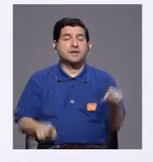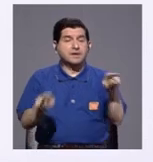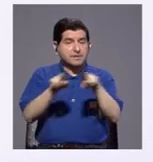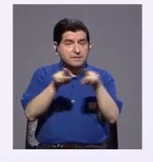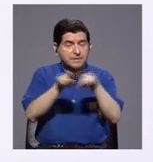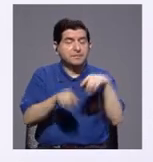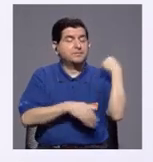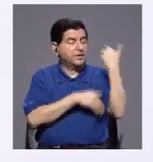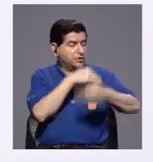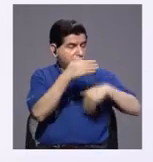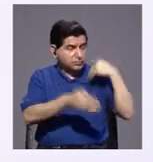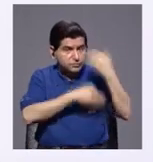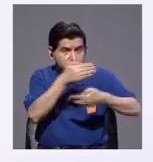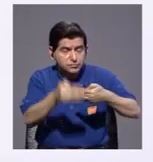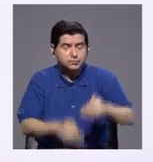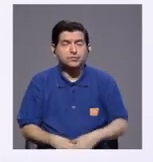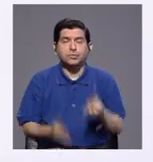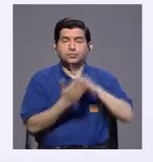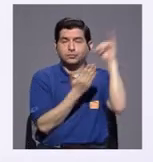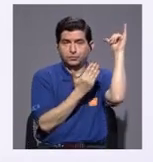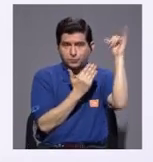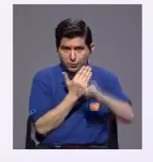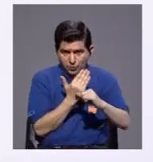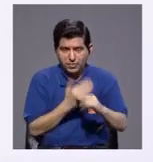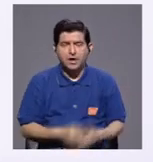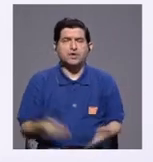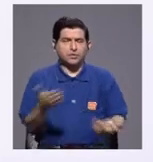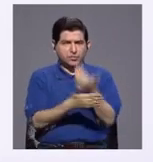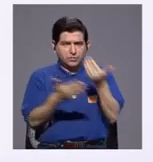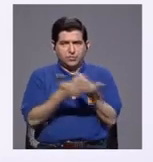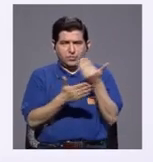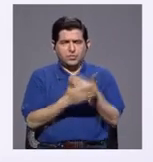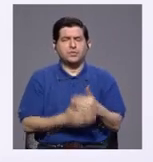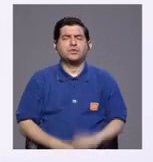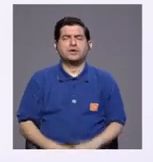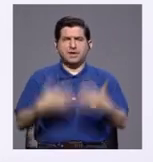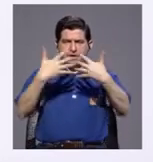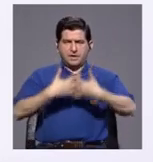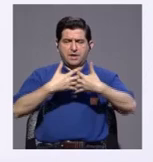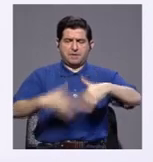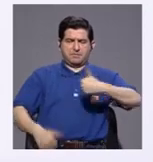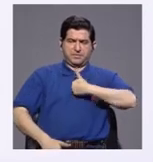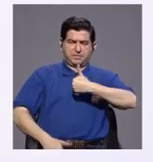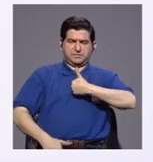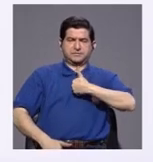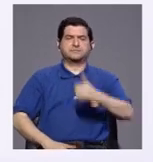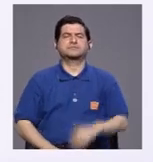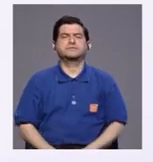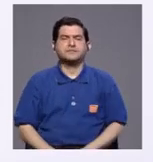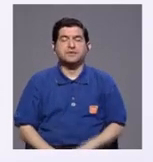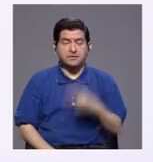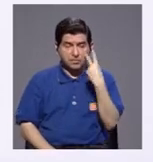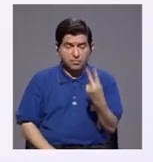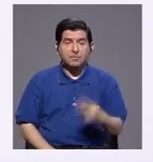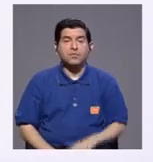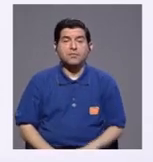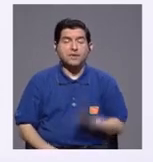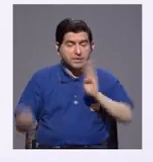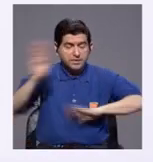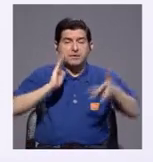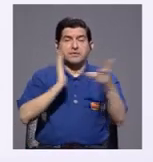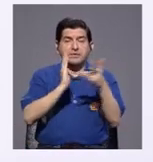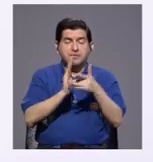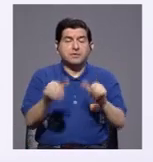también en la gestión de proyectos en innovación y emprendedurismo entonces como vemos es la biotecnología una